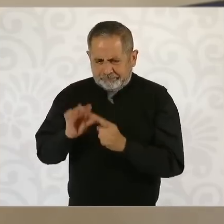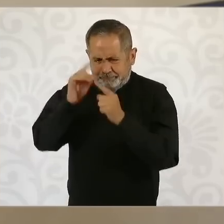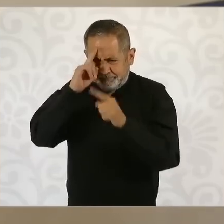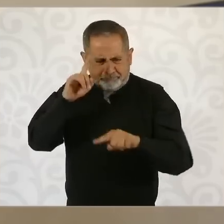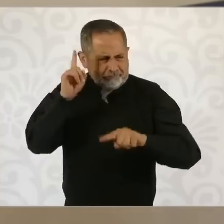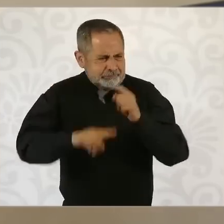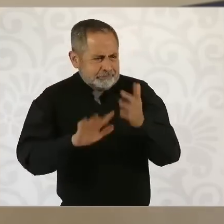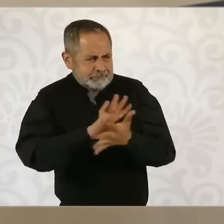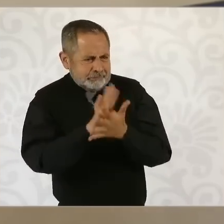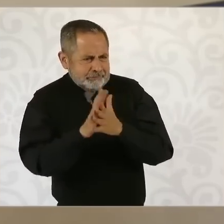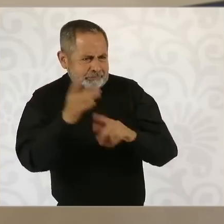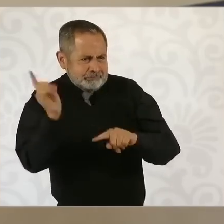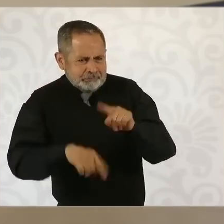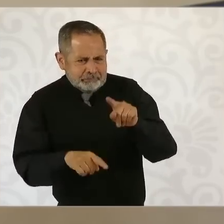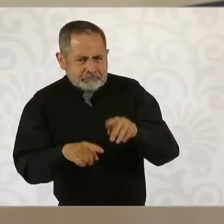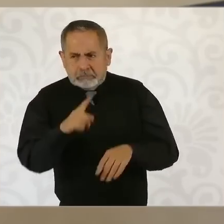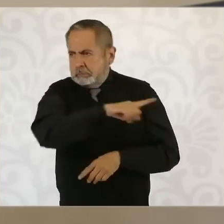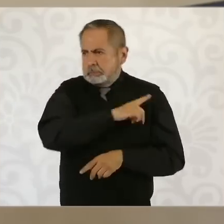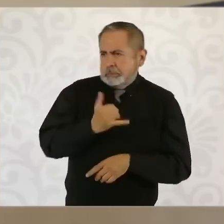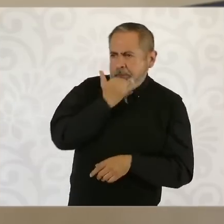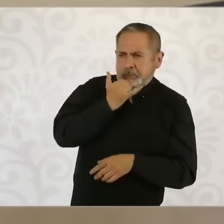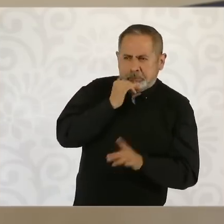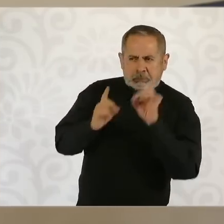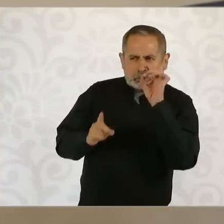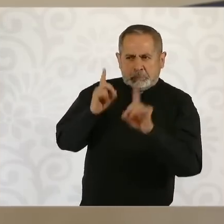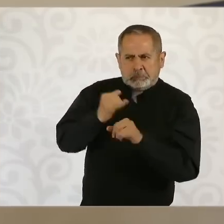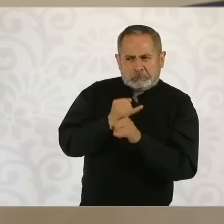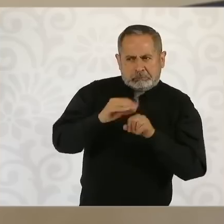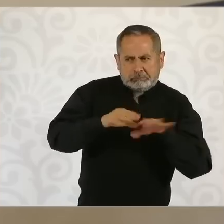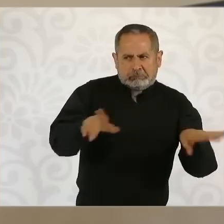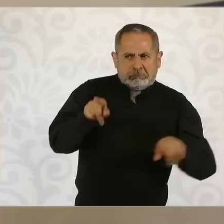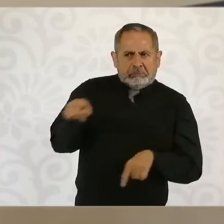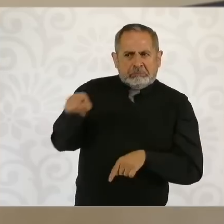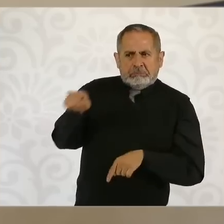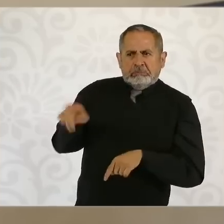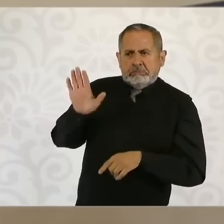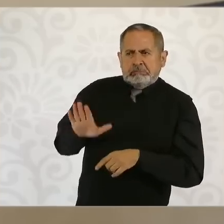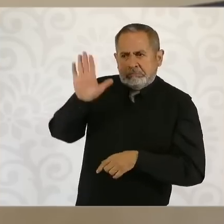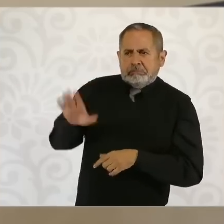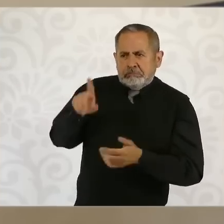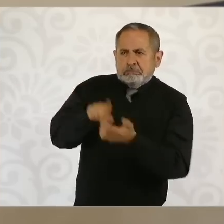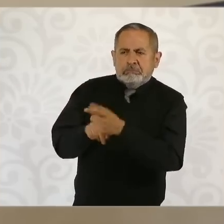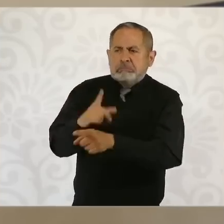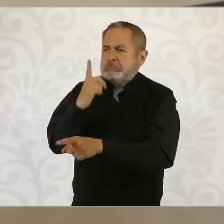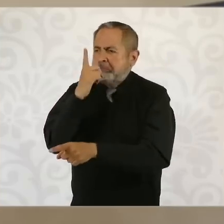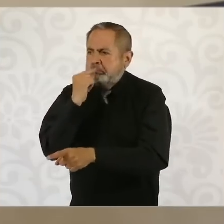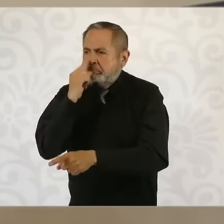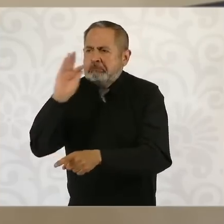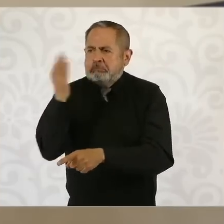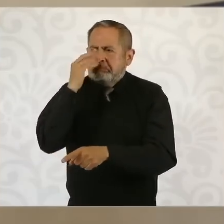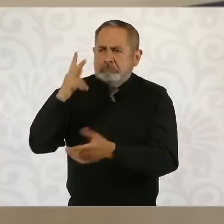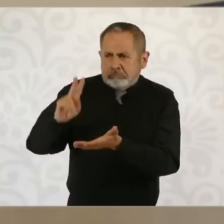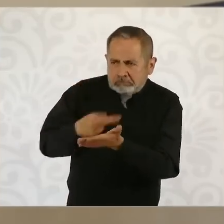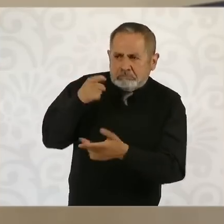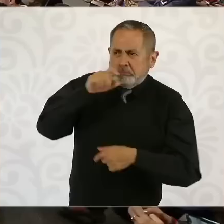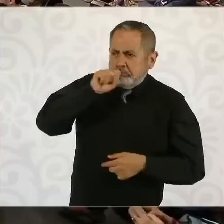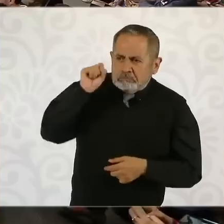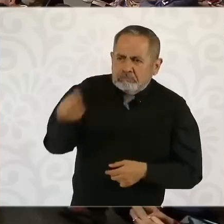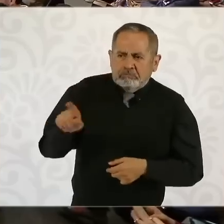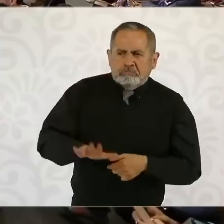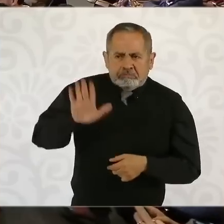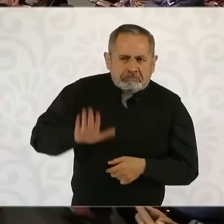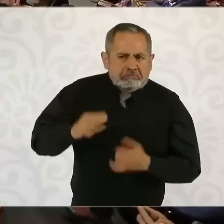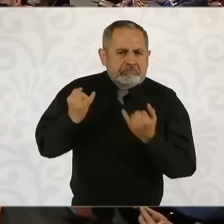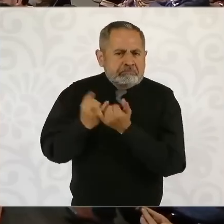delincuentes, se especula en redes sociales de que está resurgiendo la Policía Federal por el tema de